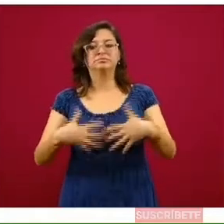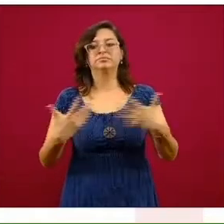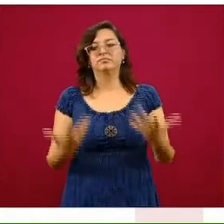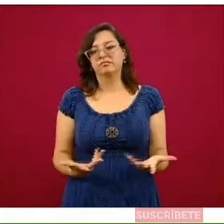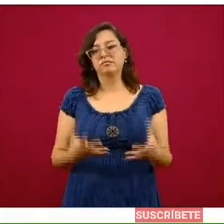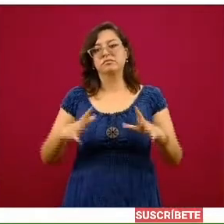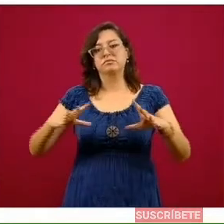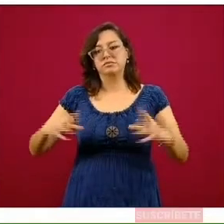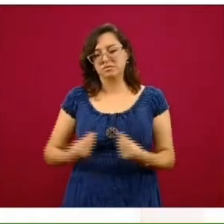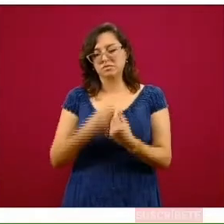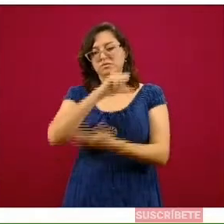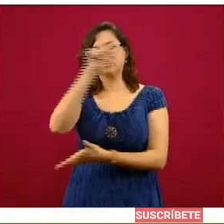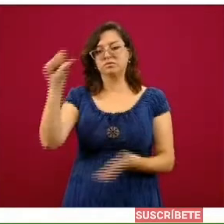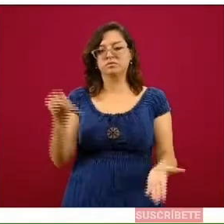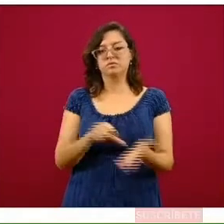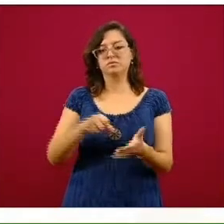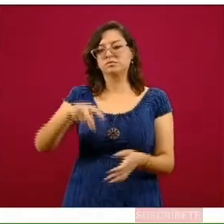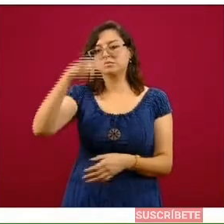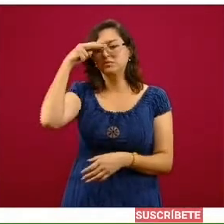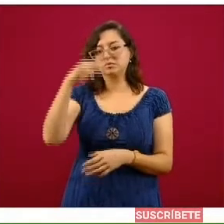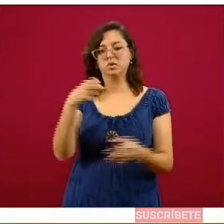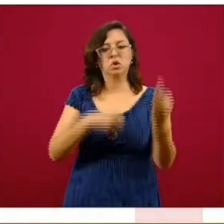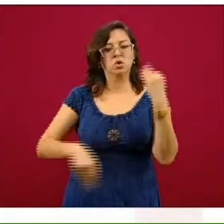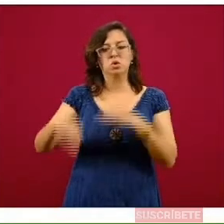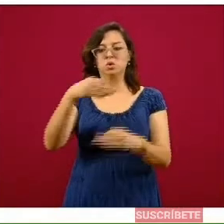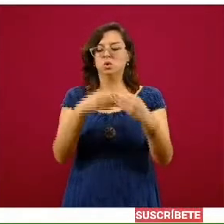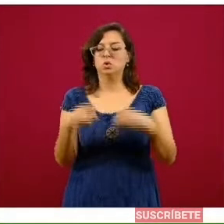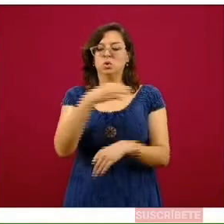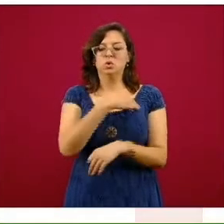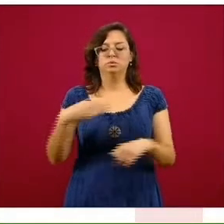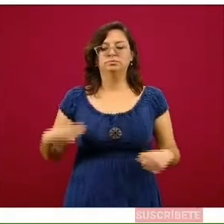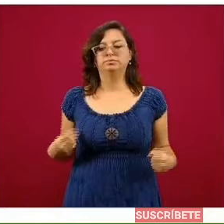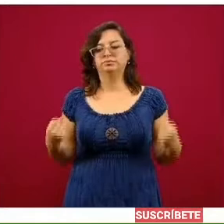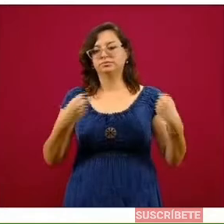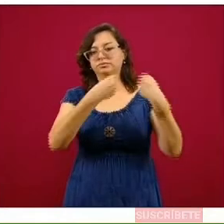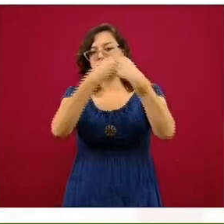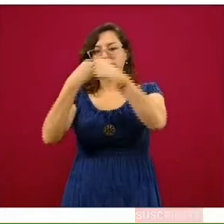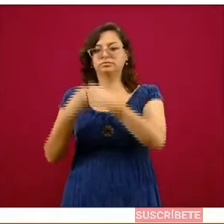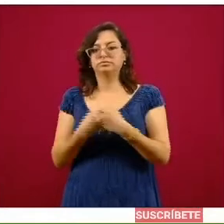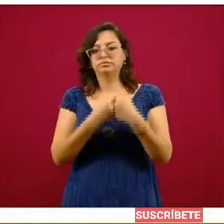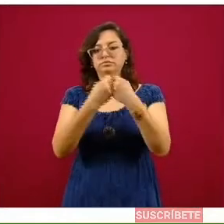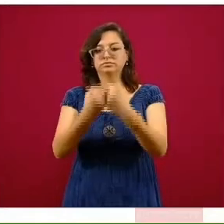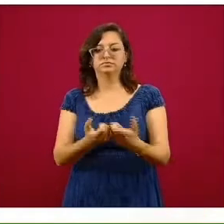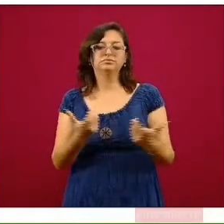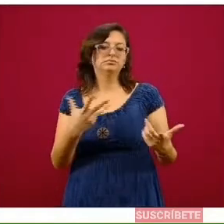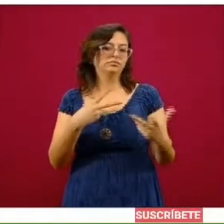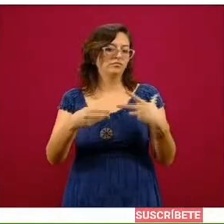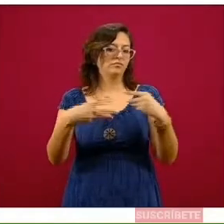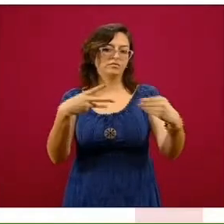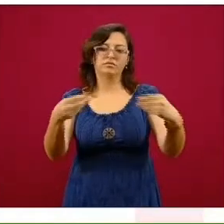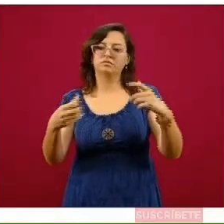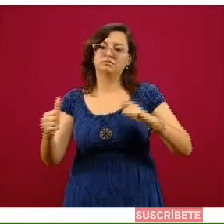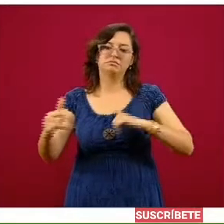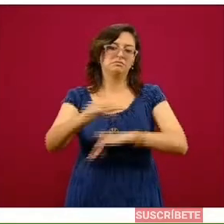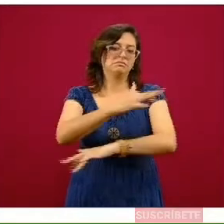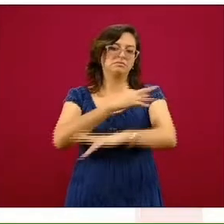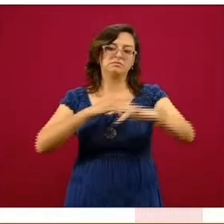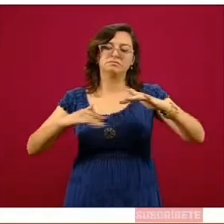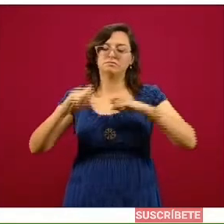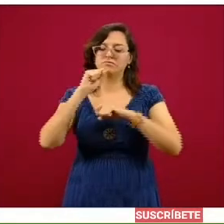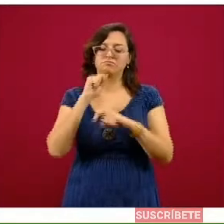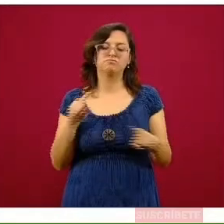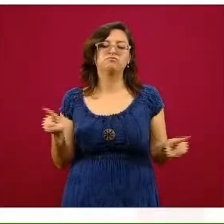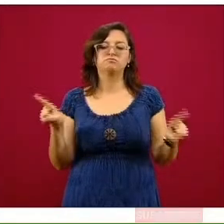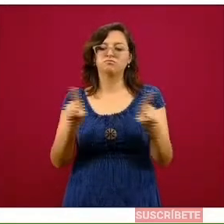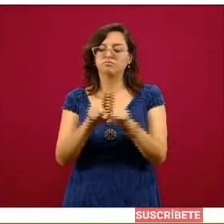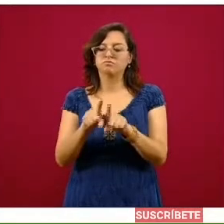del Valle de México, todos los municipios conurbados que gozan de una misma transmisión en términos de lo que ocurrió